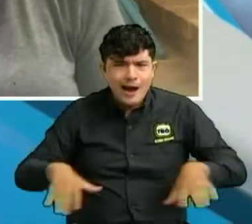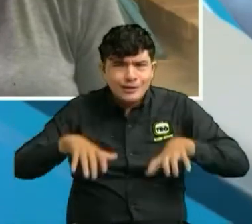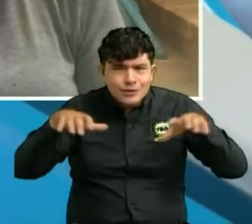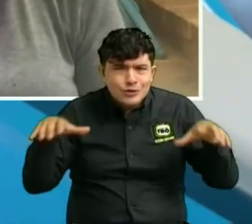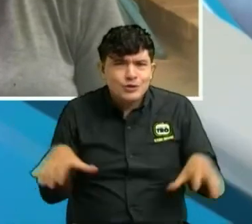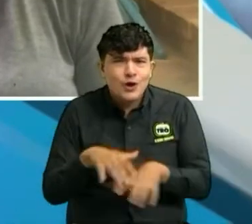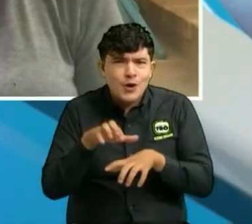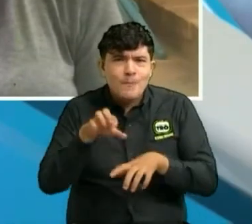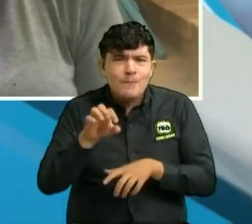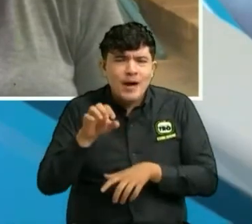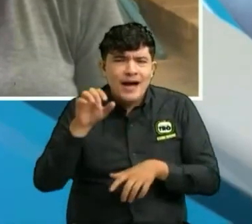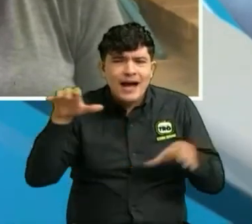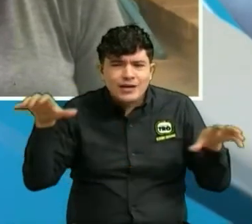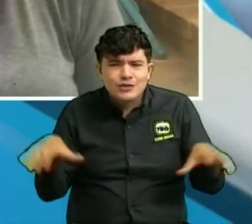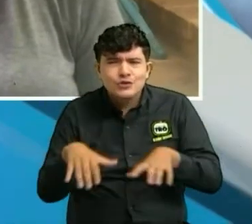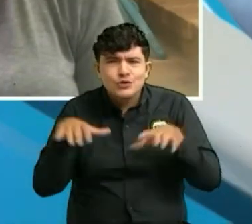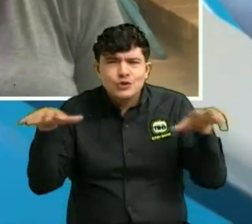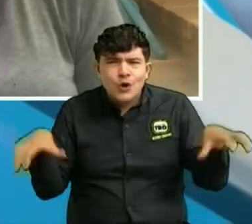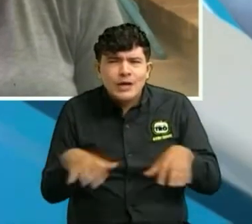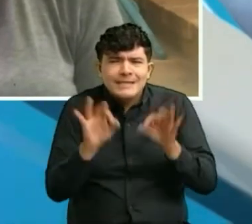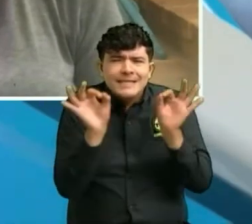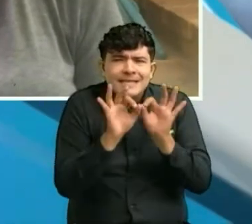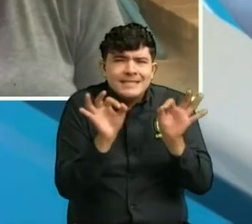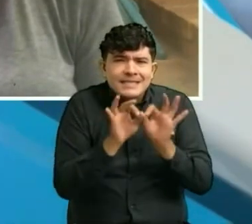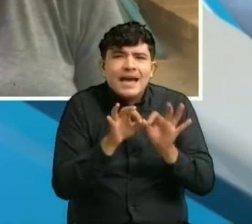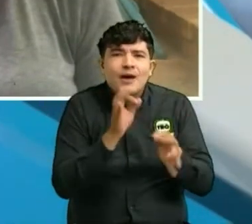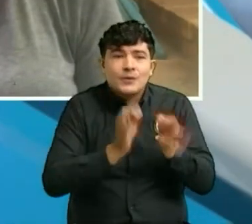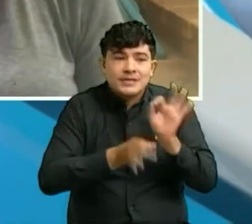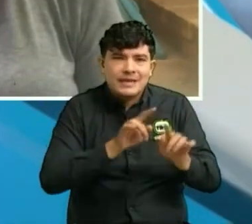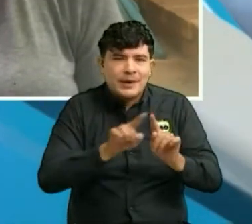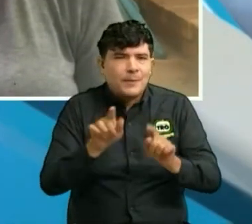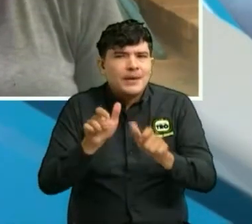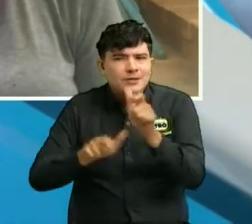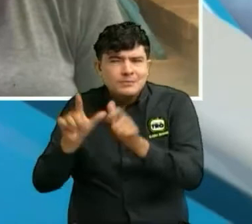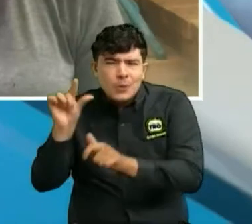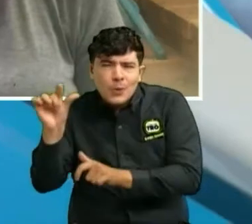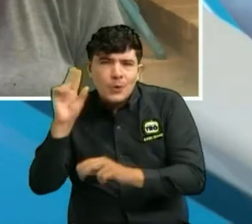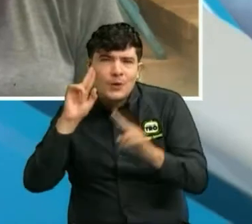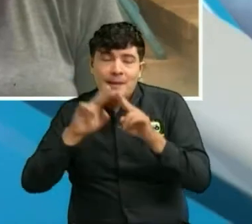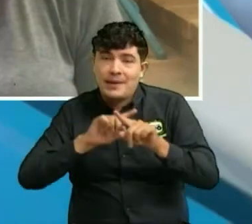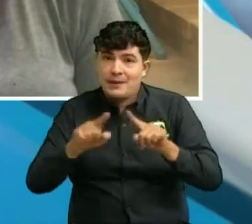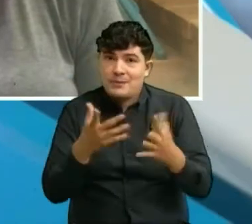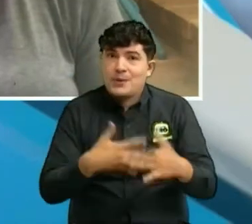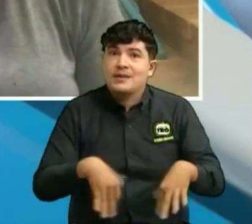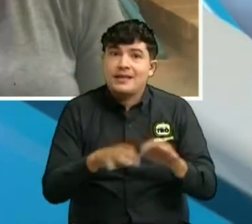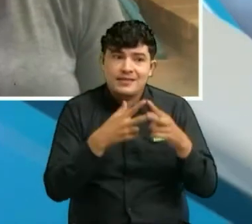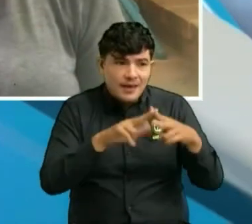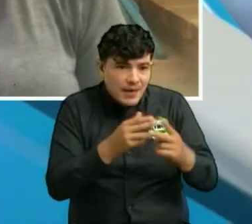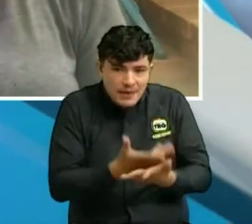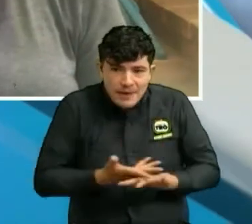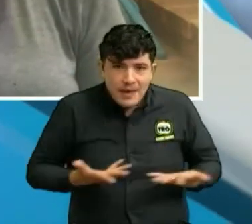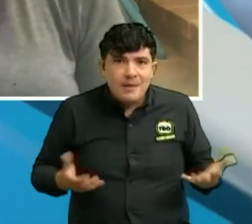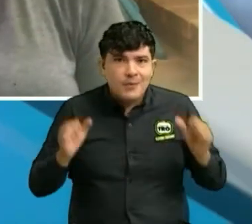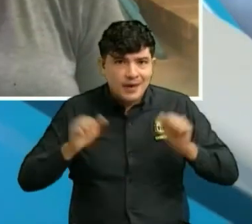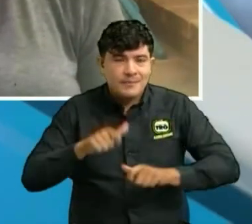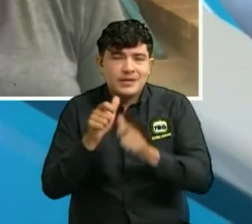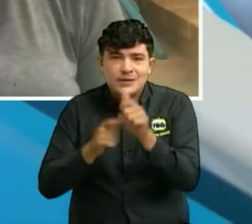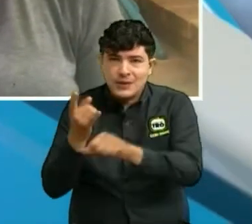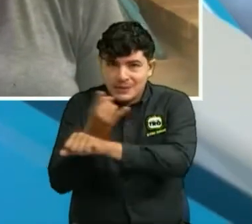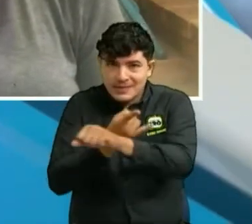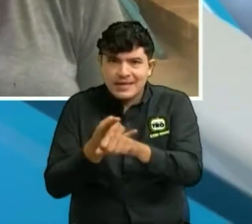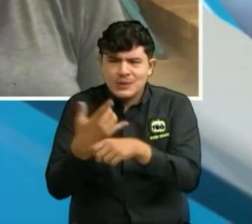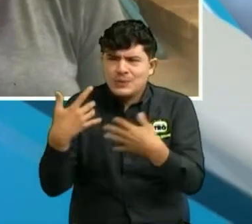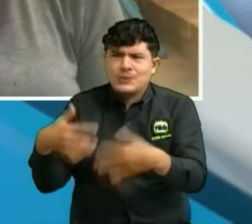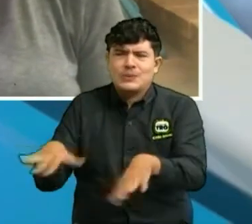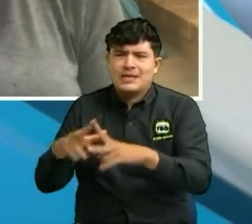Pocas personas la conocen, pero es una herramienta importantísima que podemos tener a la mano. Sí, claro, es una